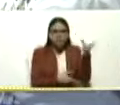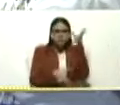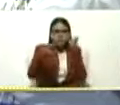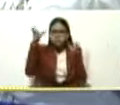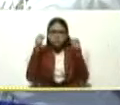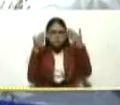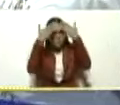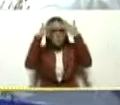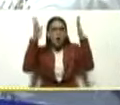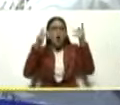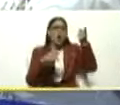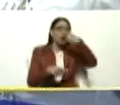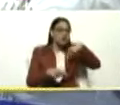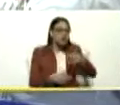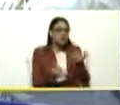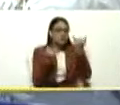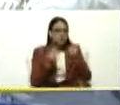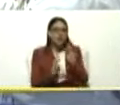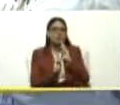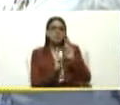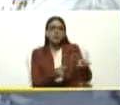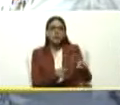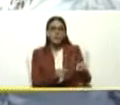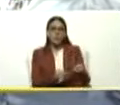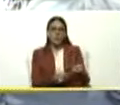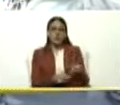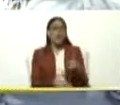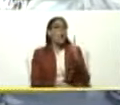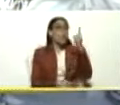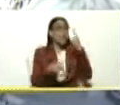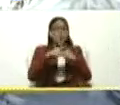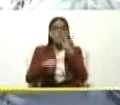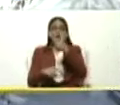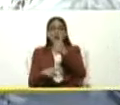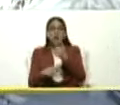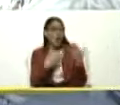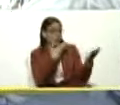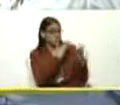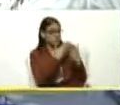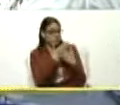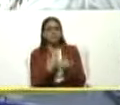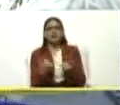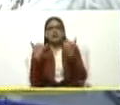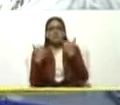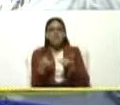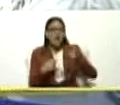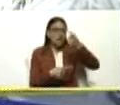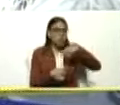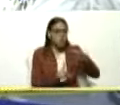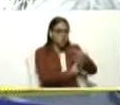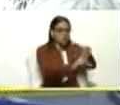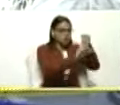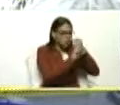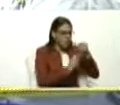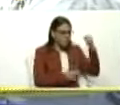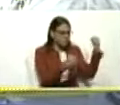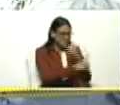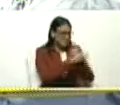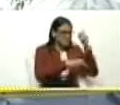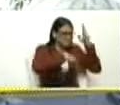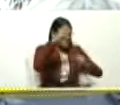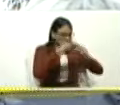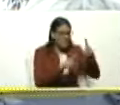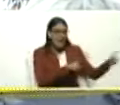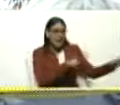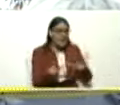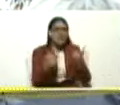padres y familias bolivarianos. Y el 1x10 vino, lo recuperó todo y ahora le entrego yo con